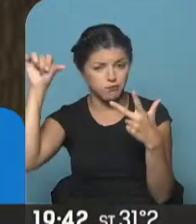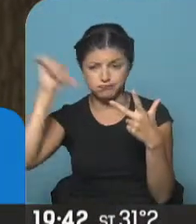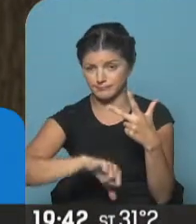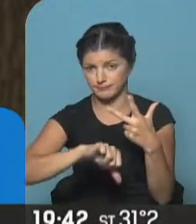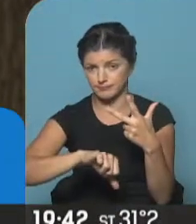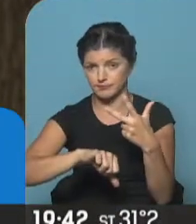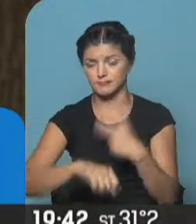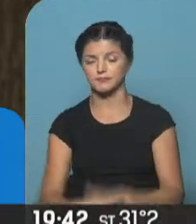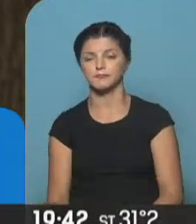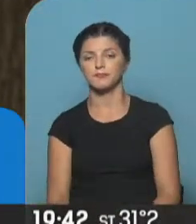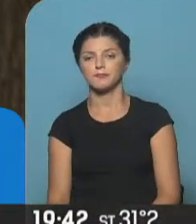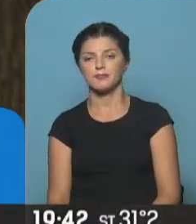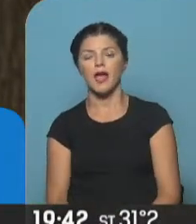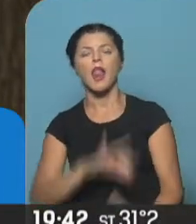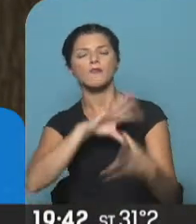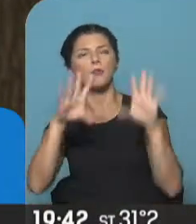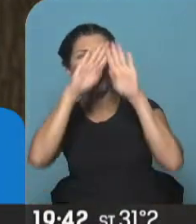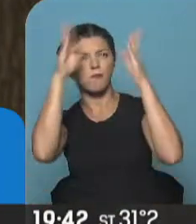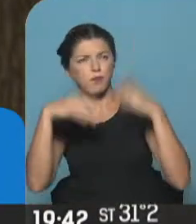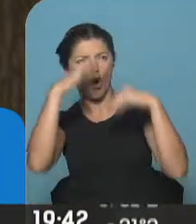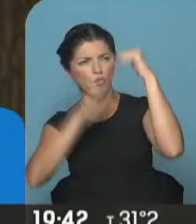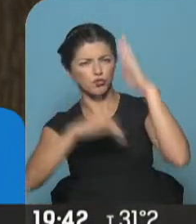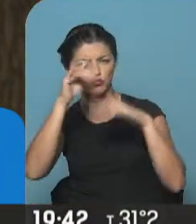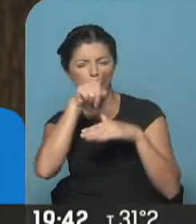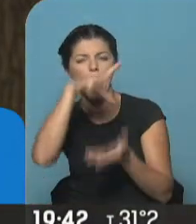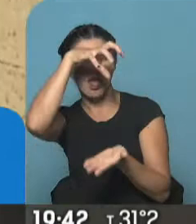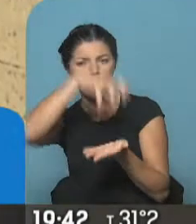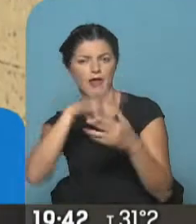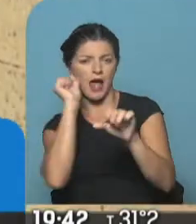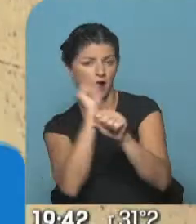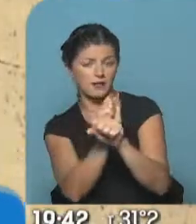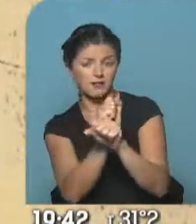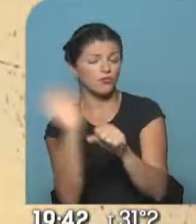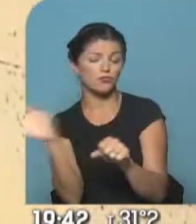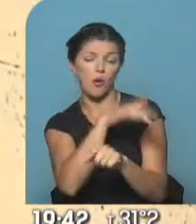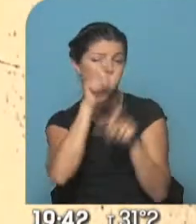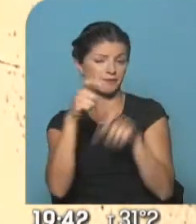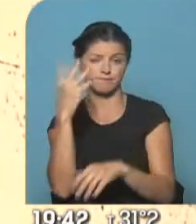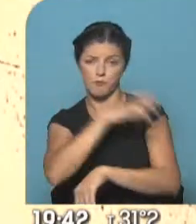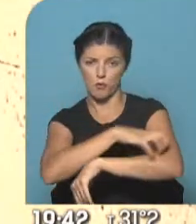geografía de las cárceles es un ámbito de personas pobres.